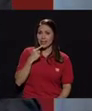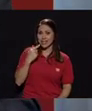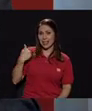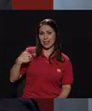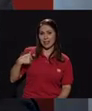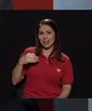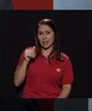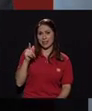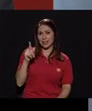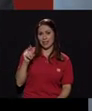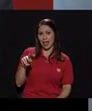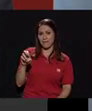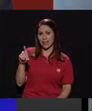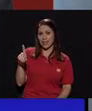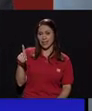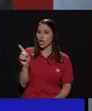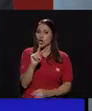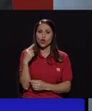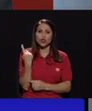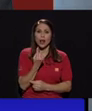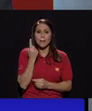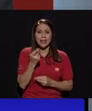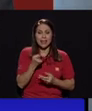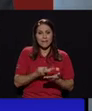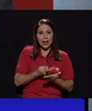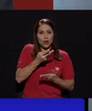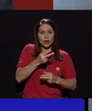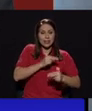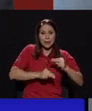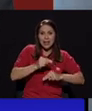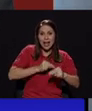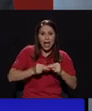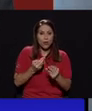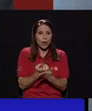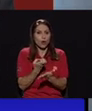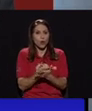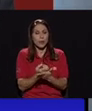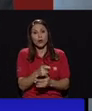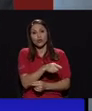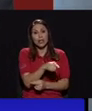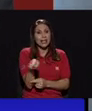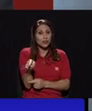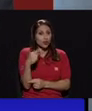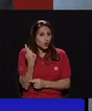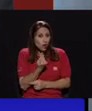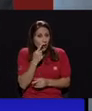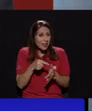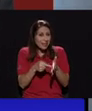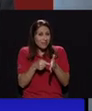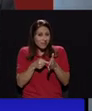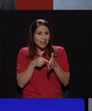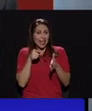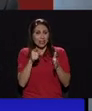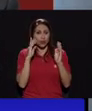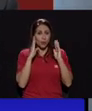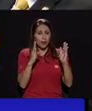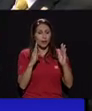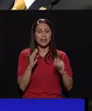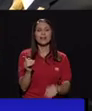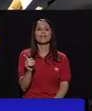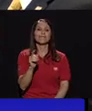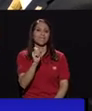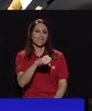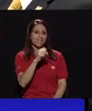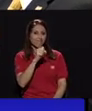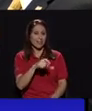dice David, no solo los valores de mercado y los valores económicos son los que valen, son los que se deben tomar en cuenta. Imperar, ¿no? El